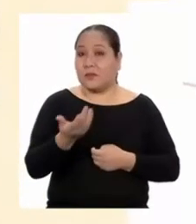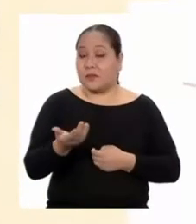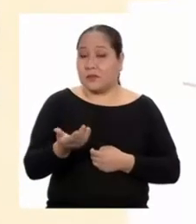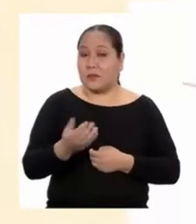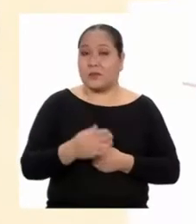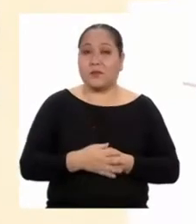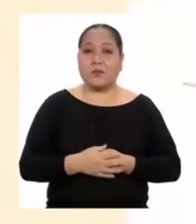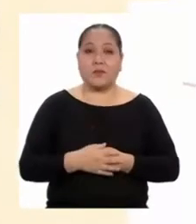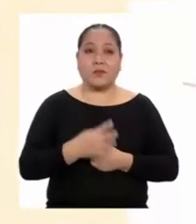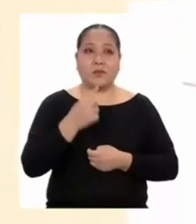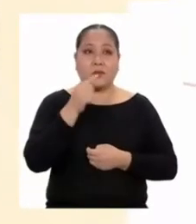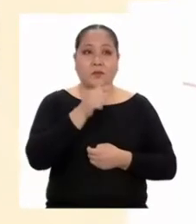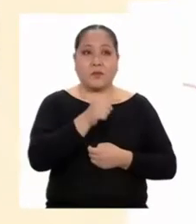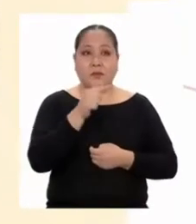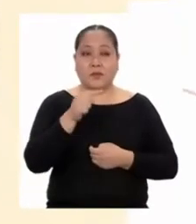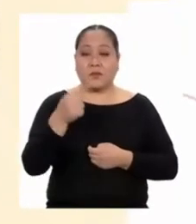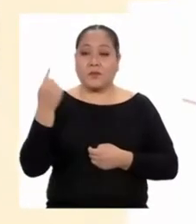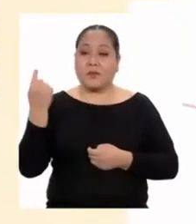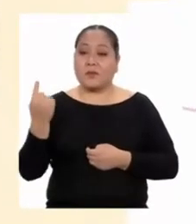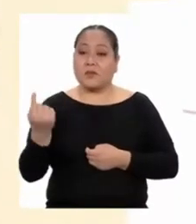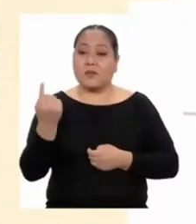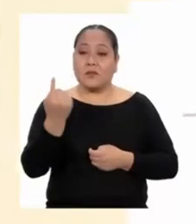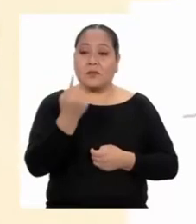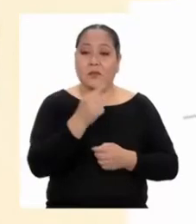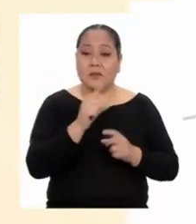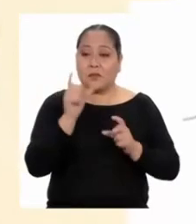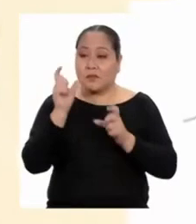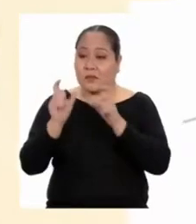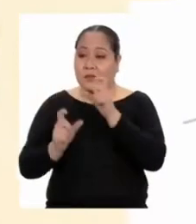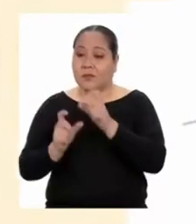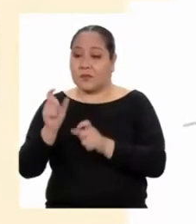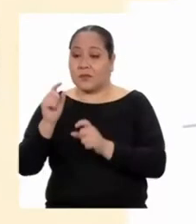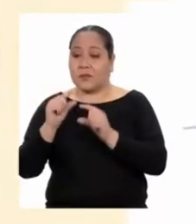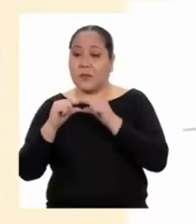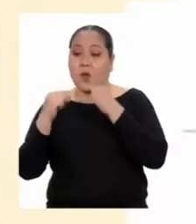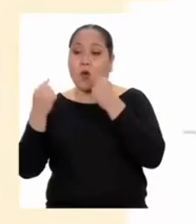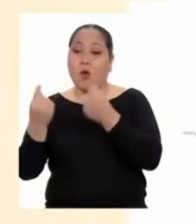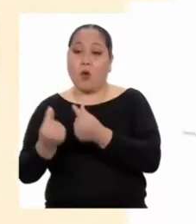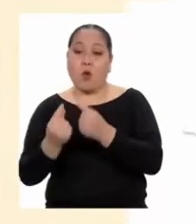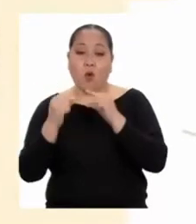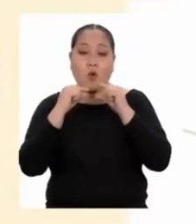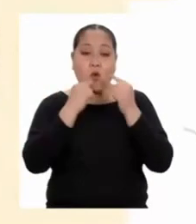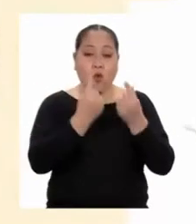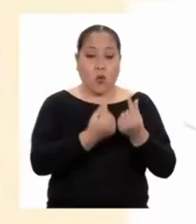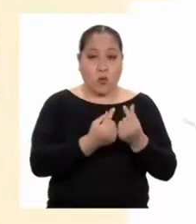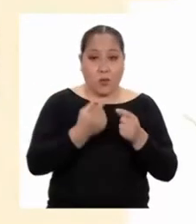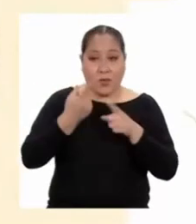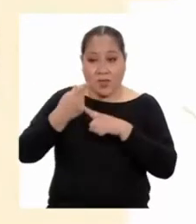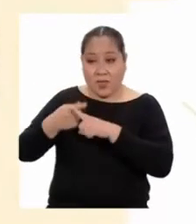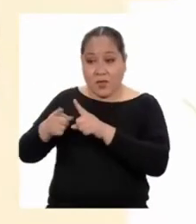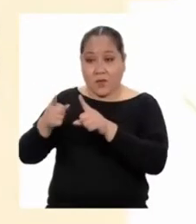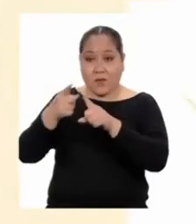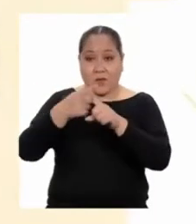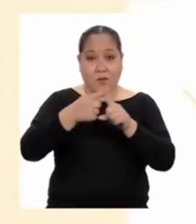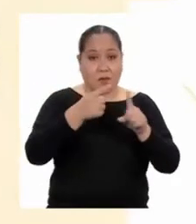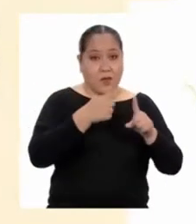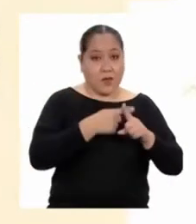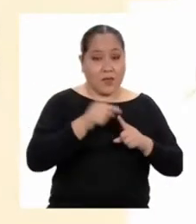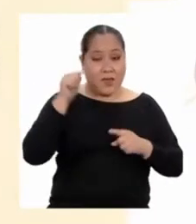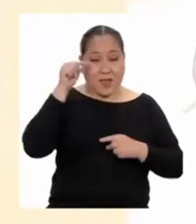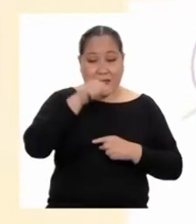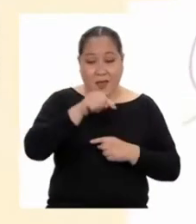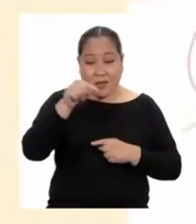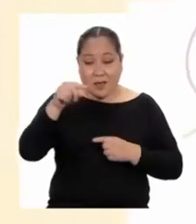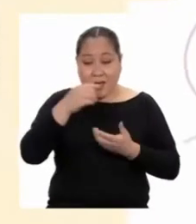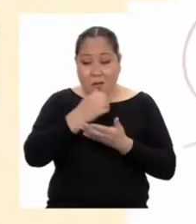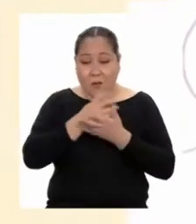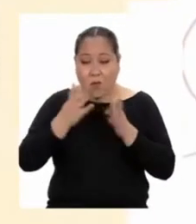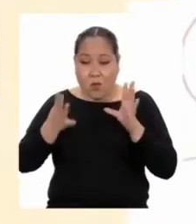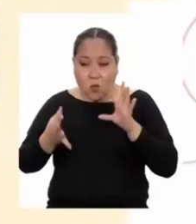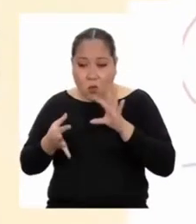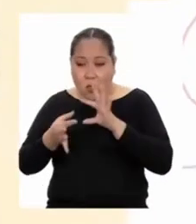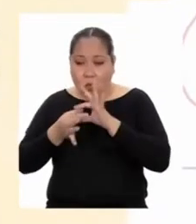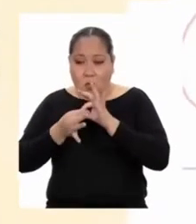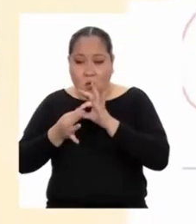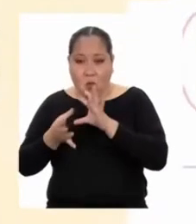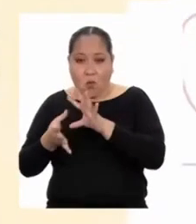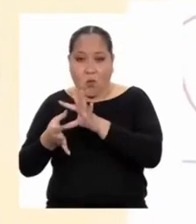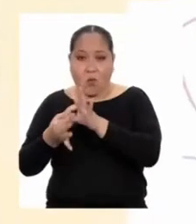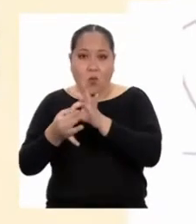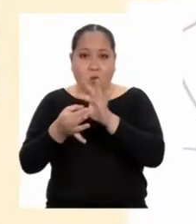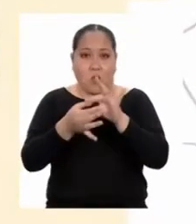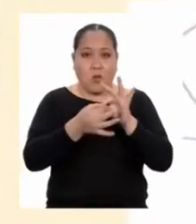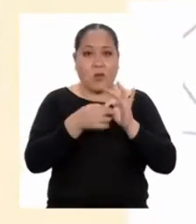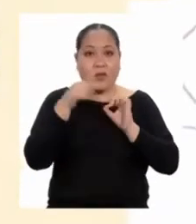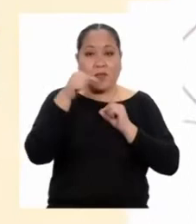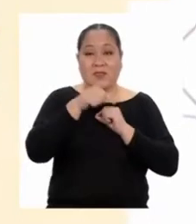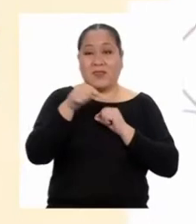el hecho de que cada persona y grupo humano sea diferente entre sí es el punto de unión que encontramos en medio de